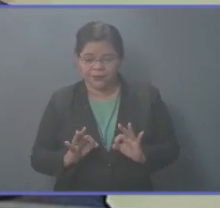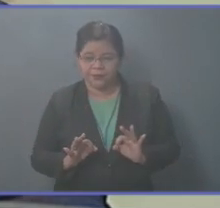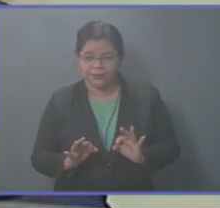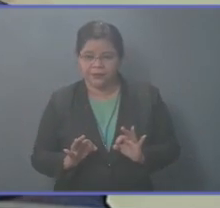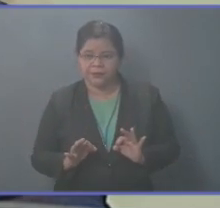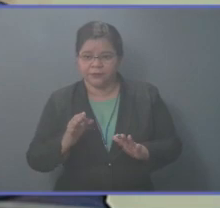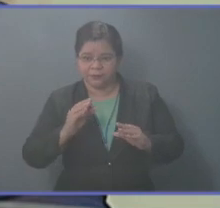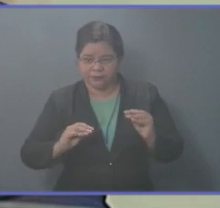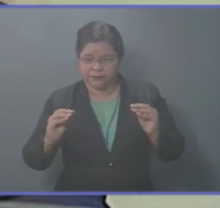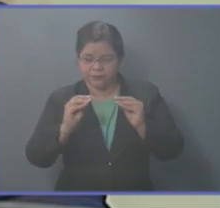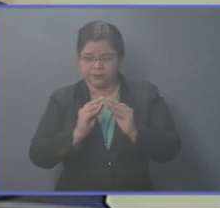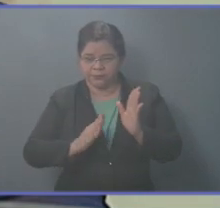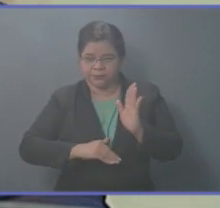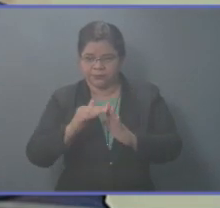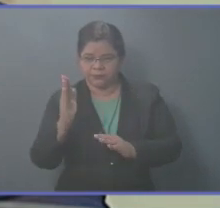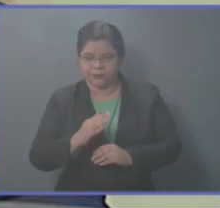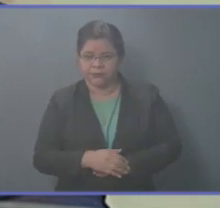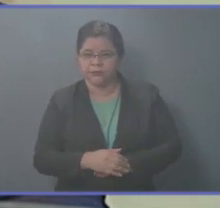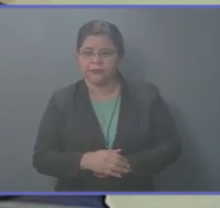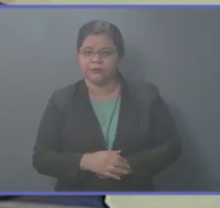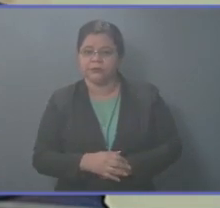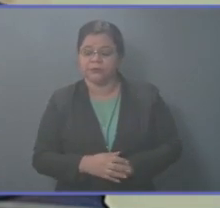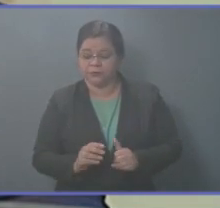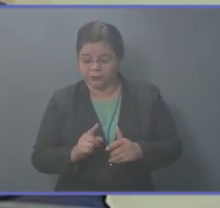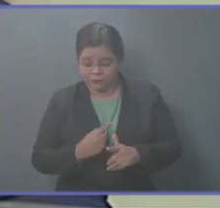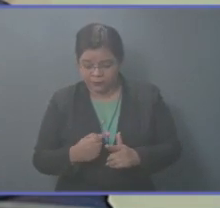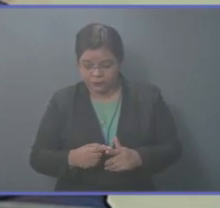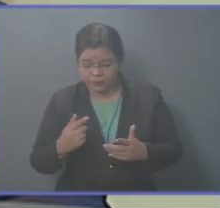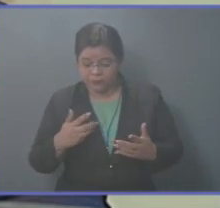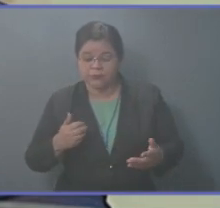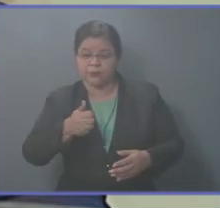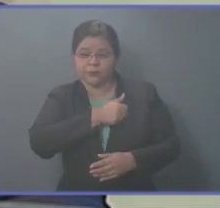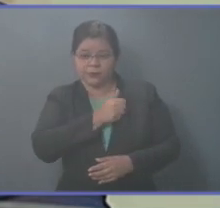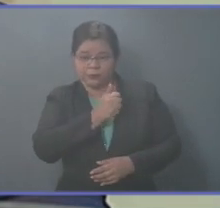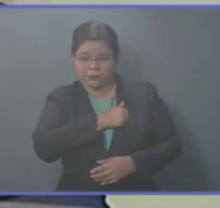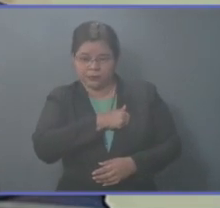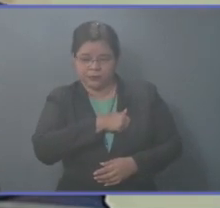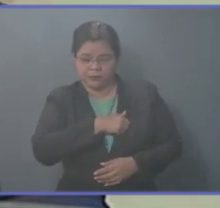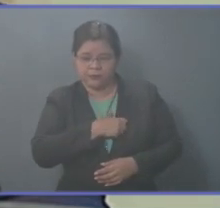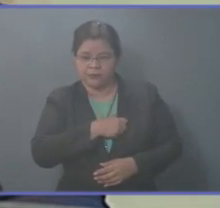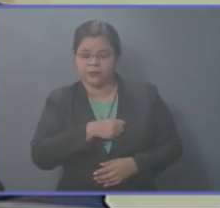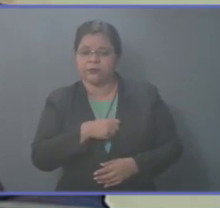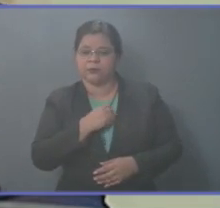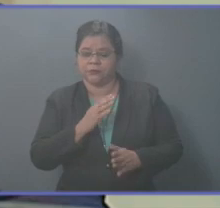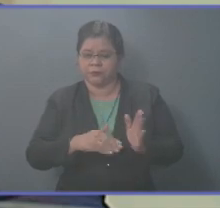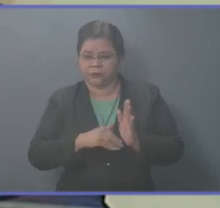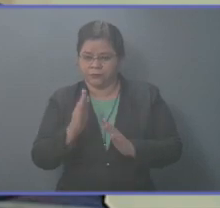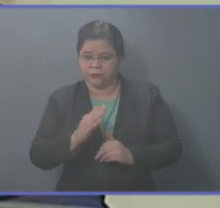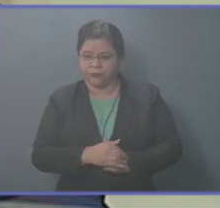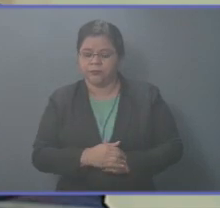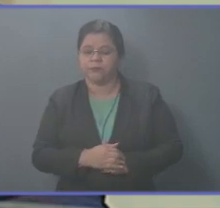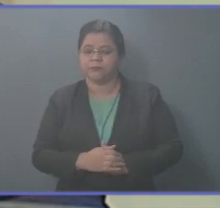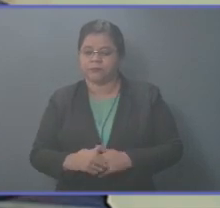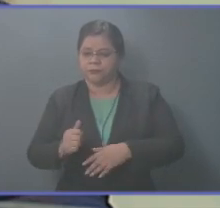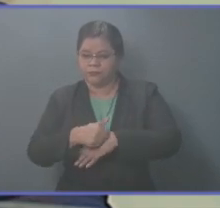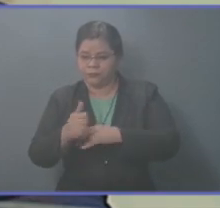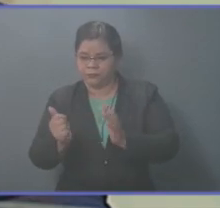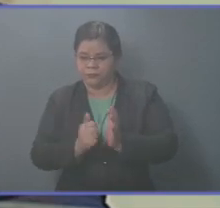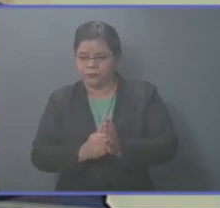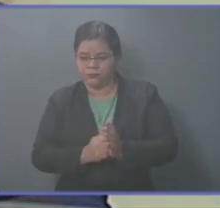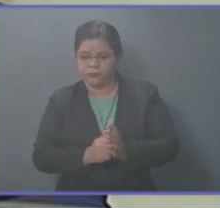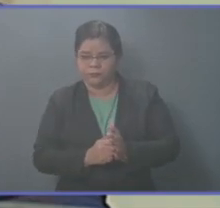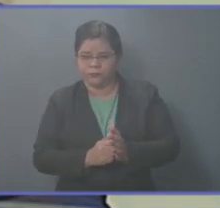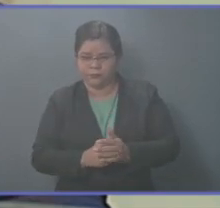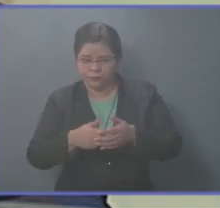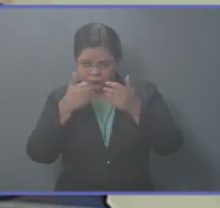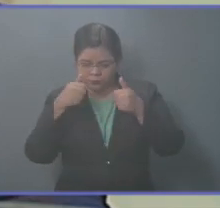que corrobora una posible injerencia indebida en el ámbito competencial de la Asamblea Legislativa que